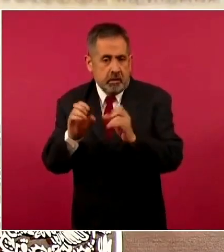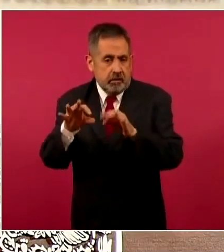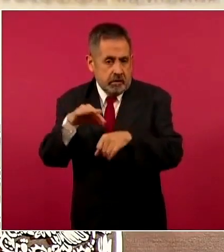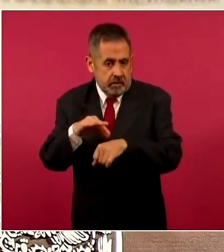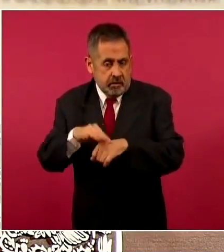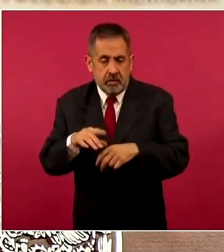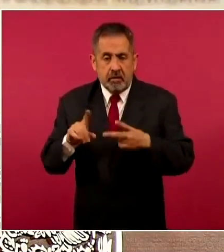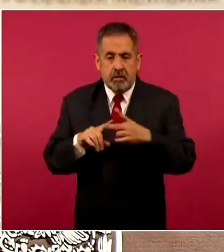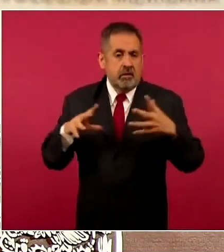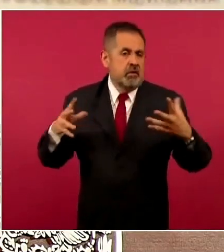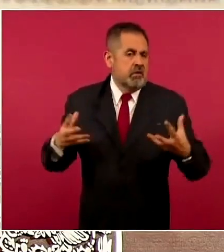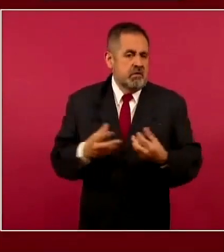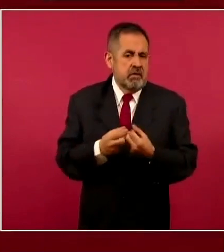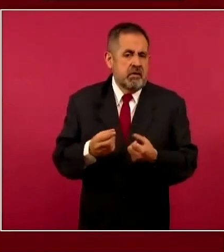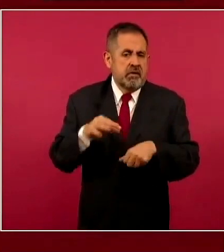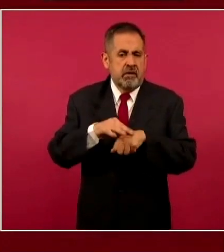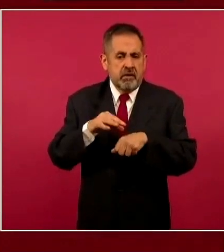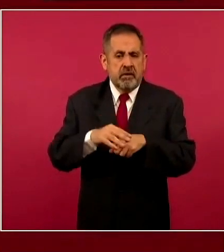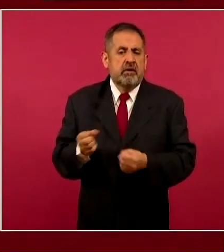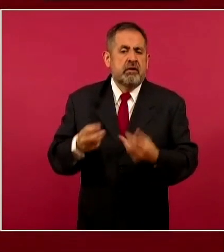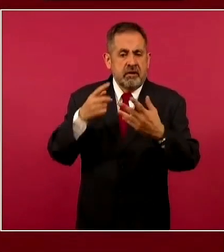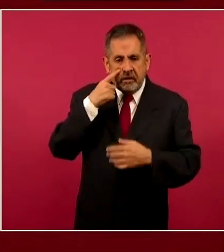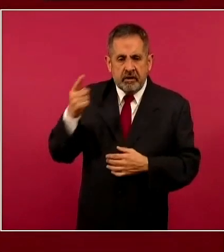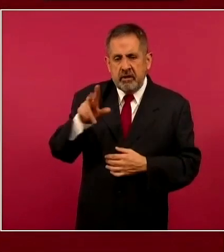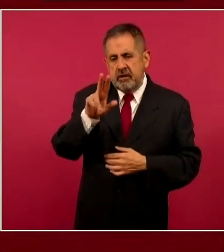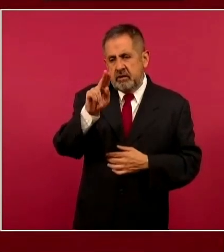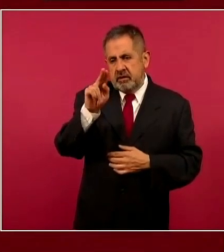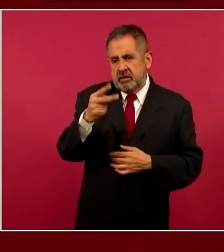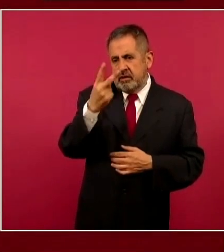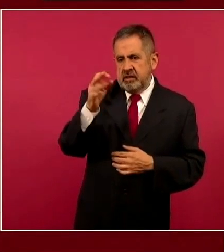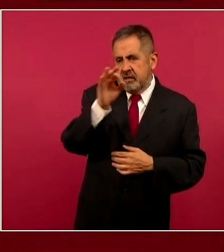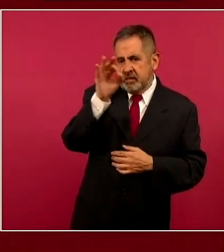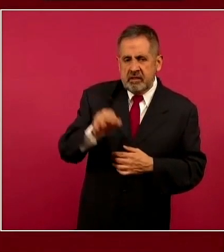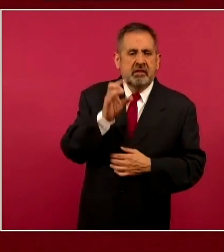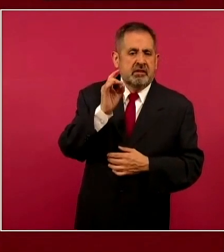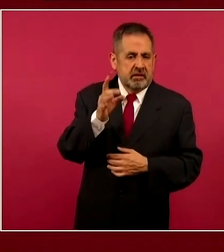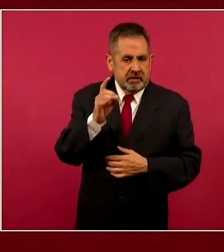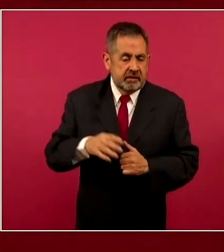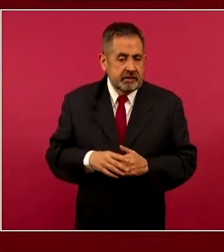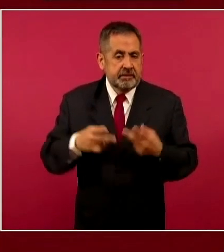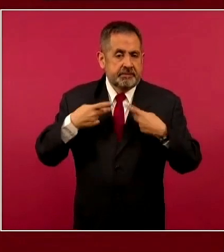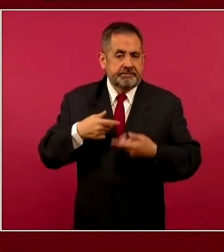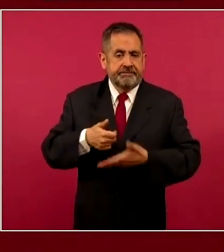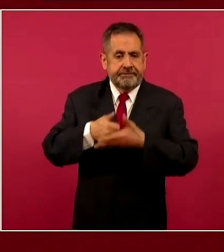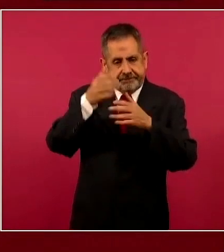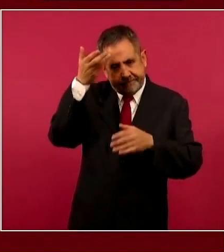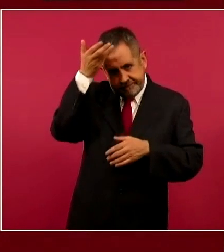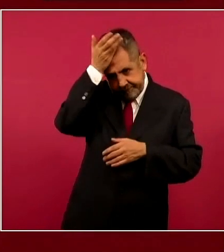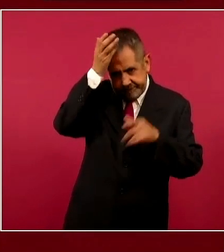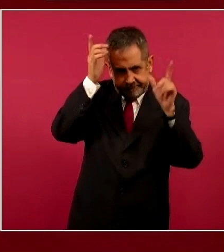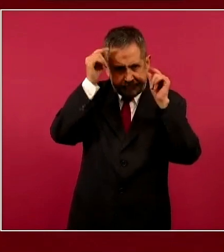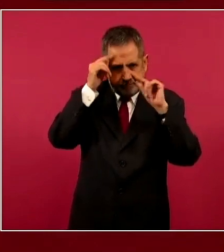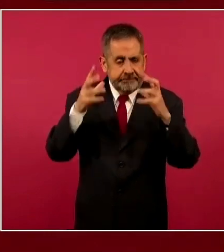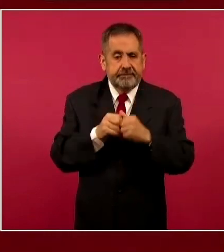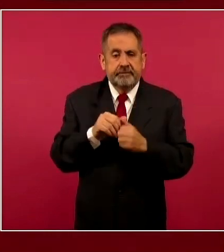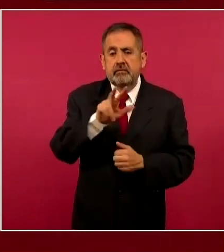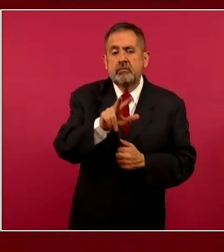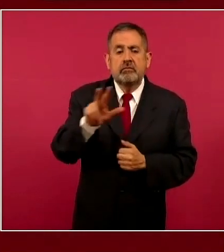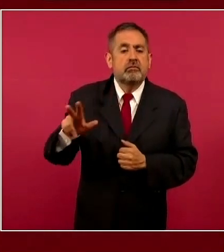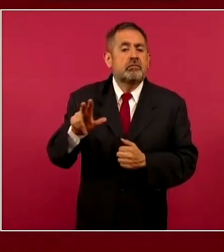médicos especialistas y generales, que equivalen a una cobertura del 82%, y de personal de enfermería del 88%